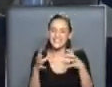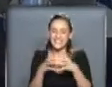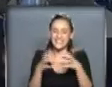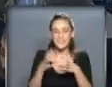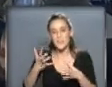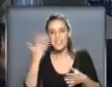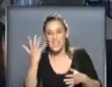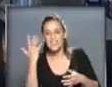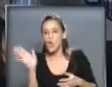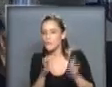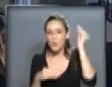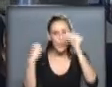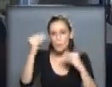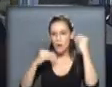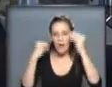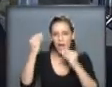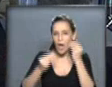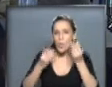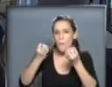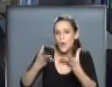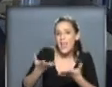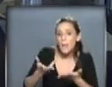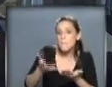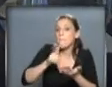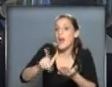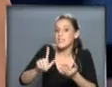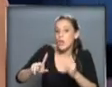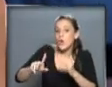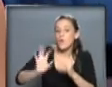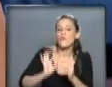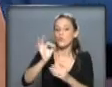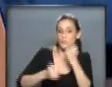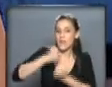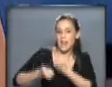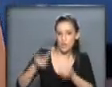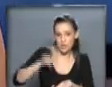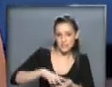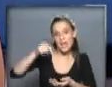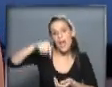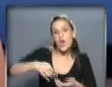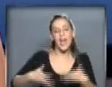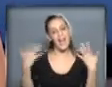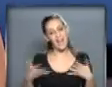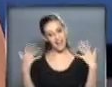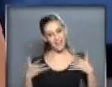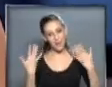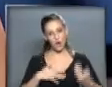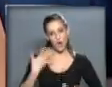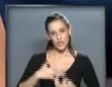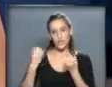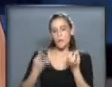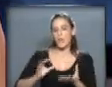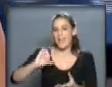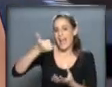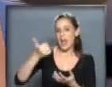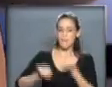Tigresa, preocupado ante un posible nuevo desafío. Bueno, por lo pronto tienen que estar alegres porque acaba de ganar la pelea. Irán a descansar,